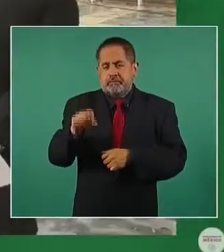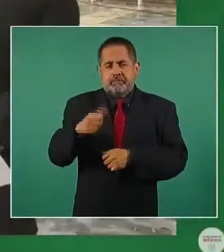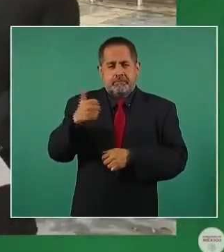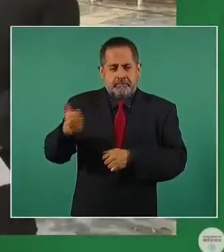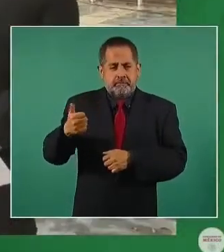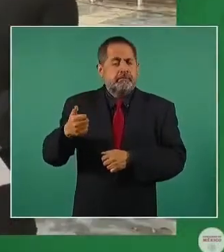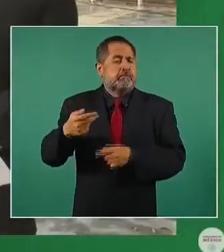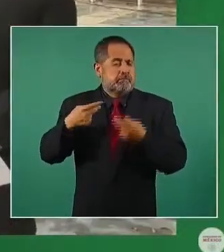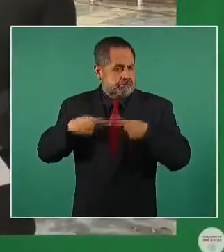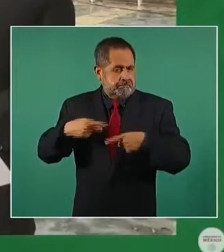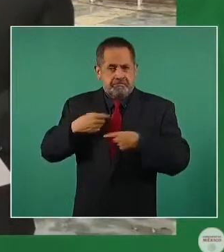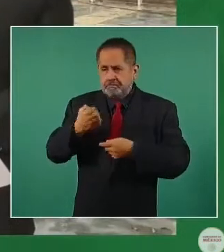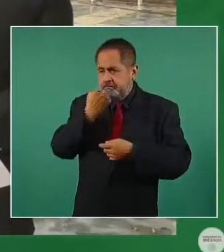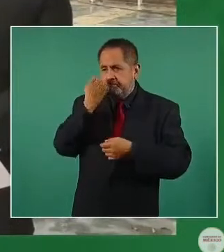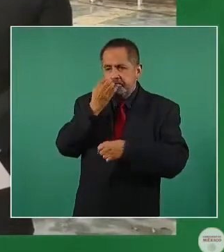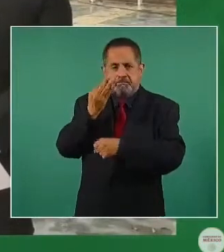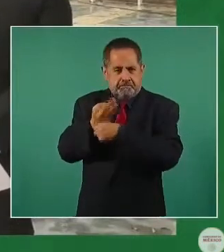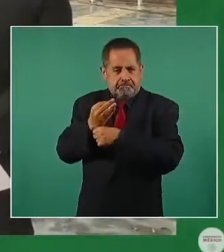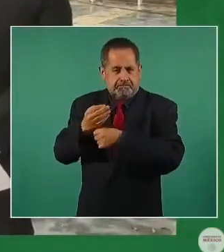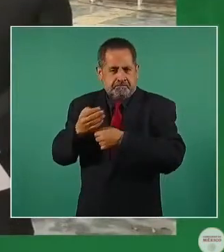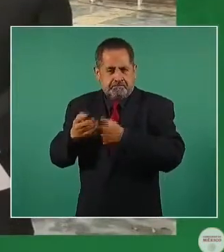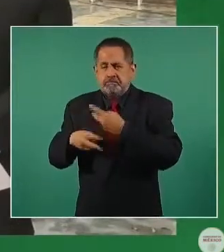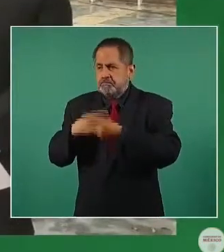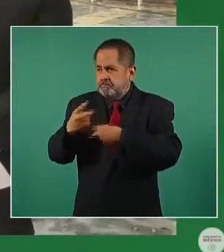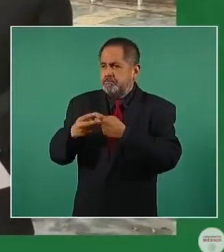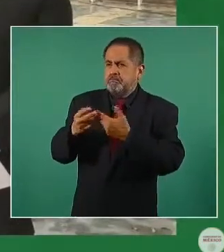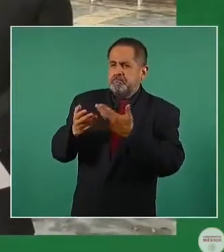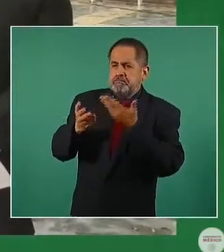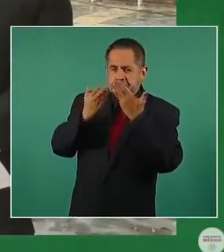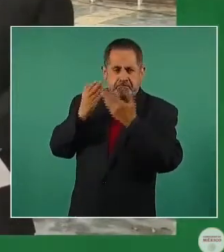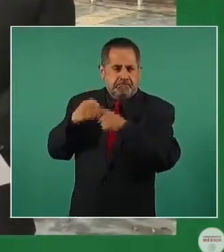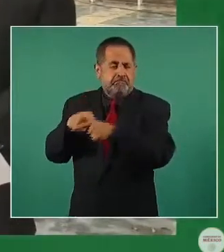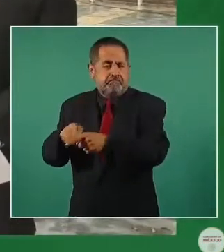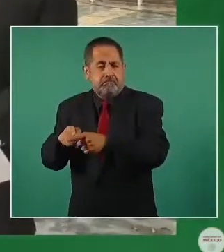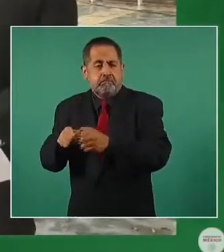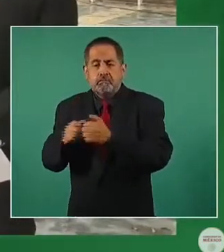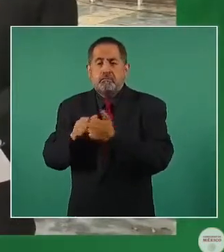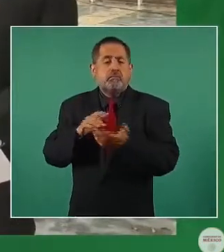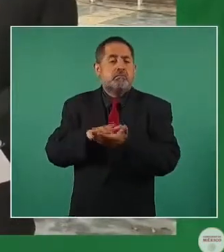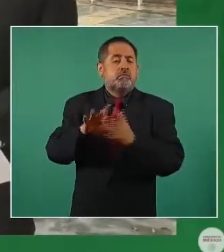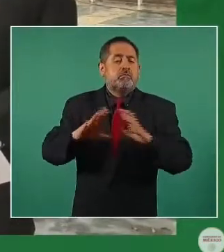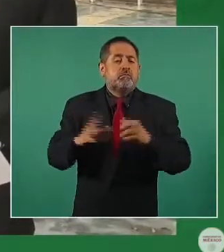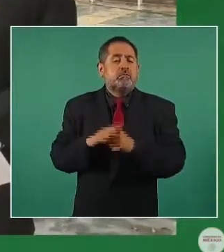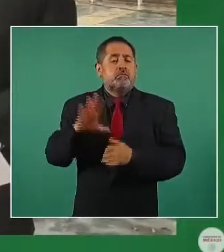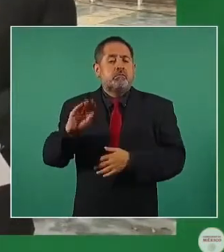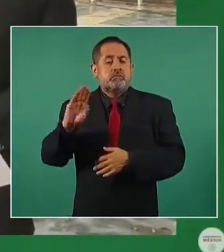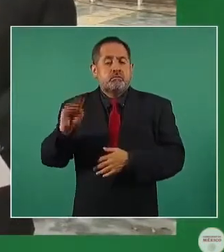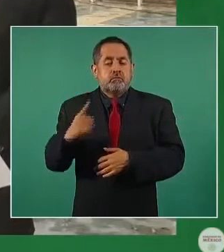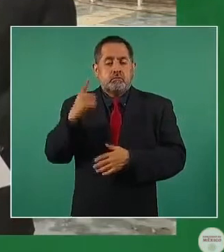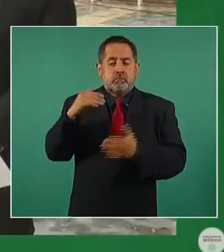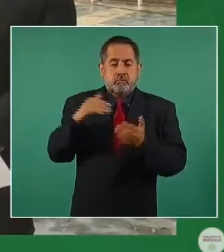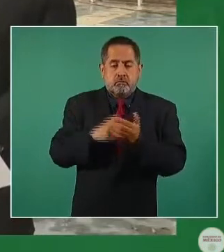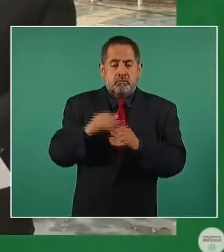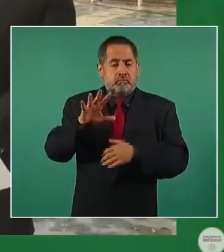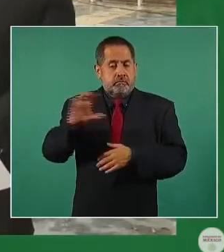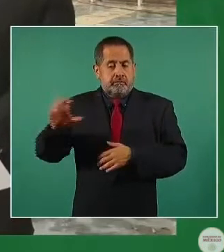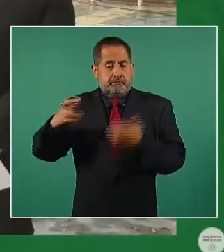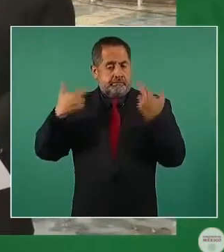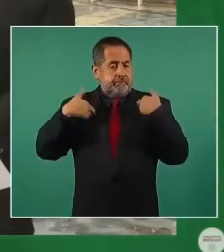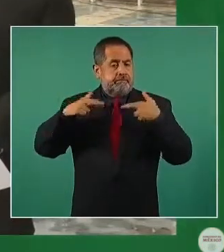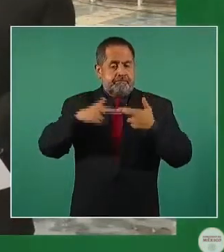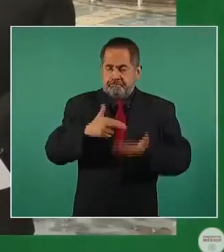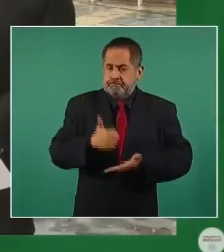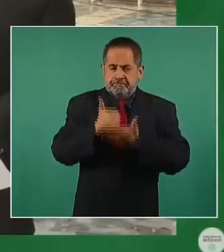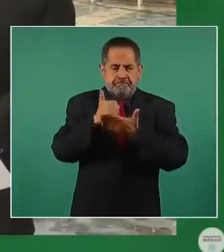1,693,766 estudiantes, todo ello apoyado por aproximadamente 91,500 docentes,